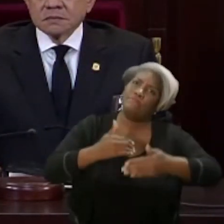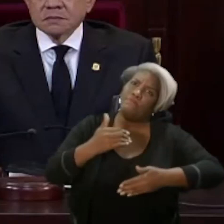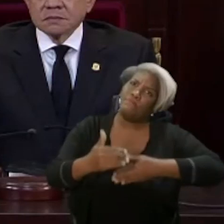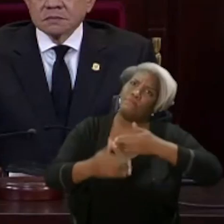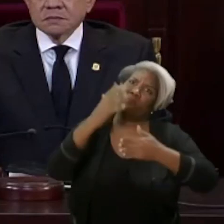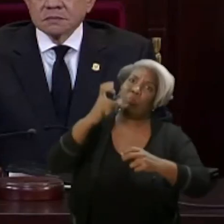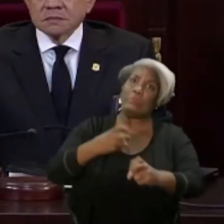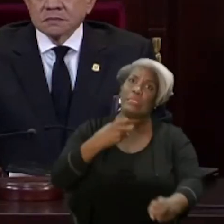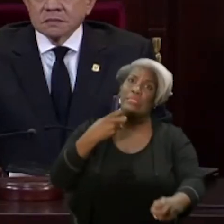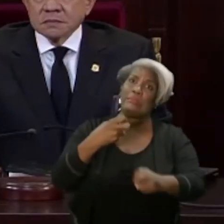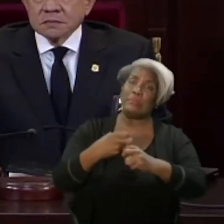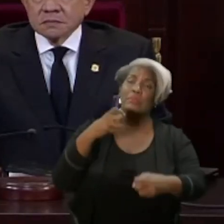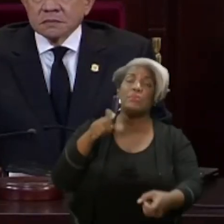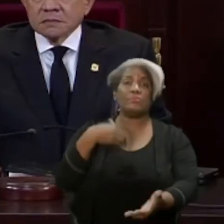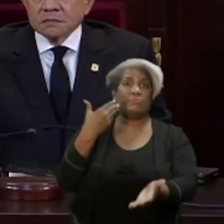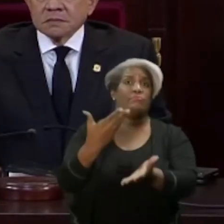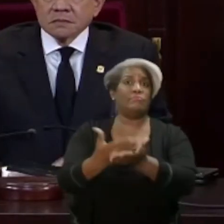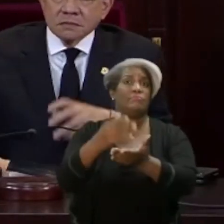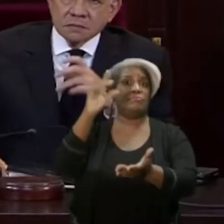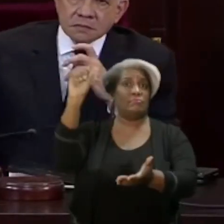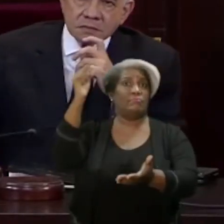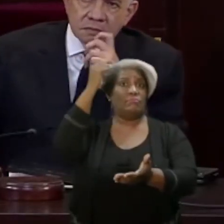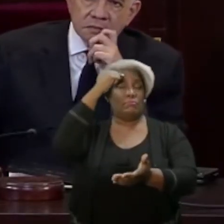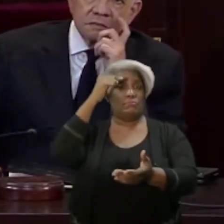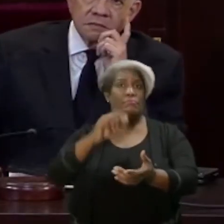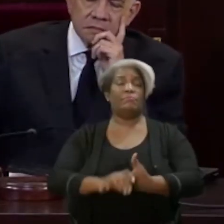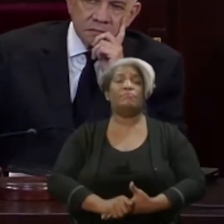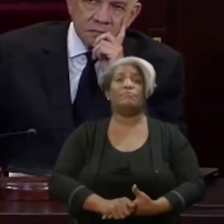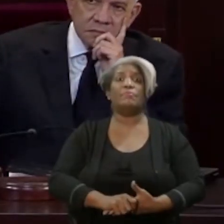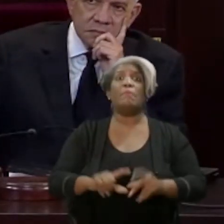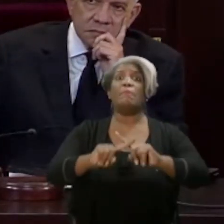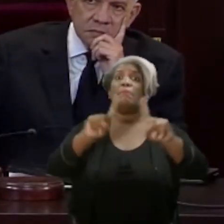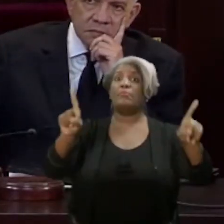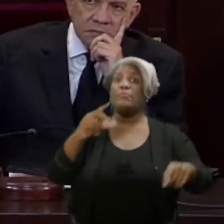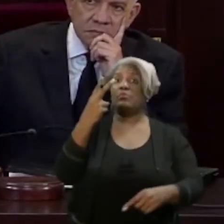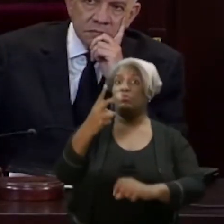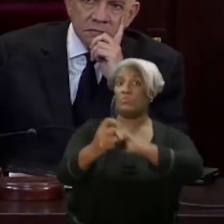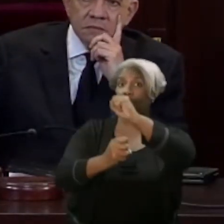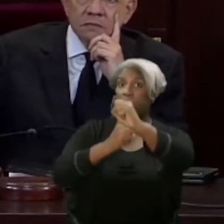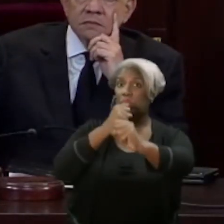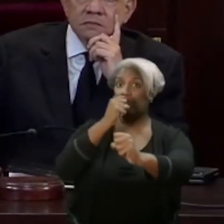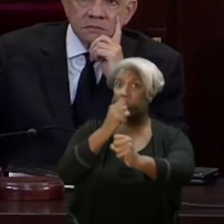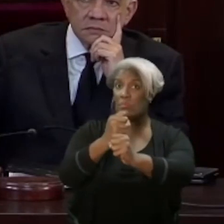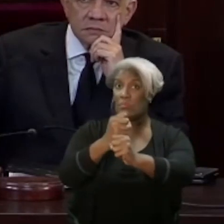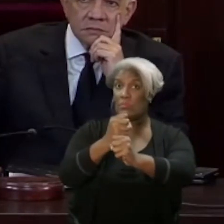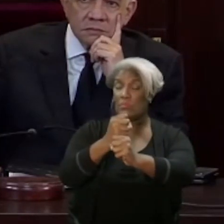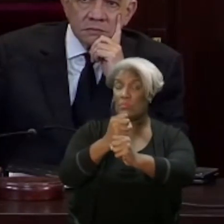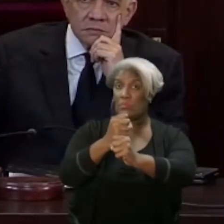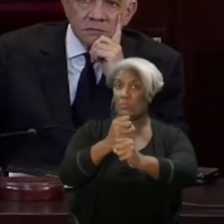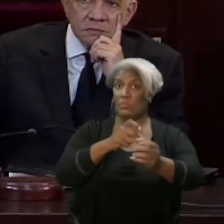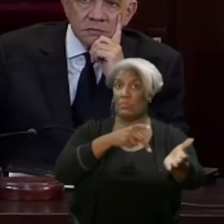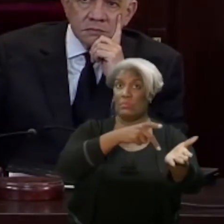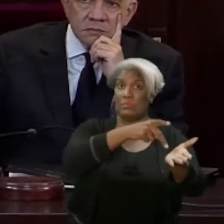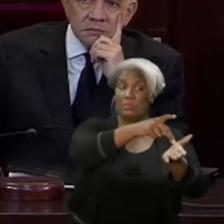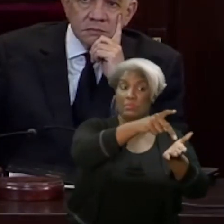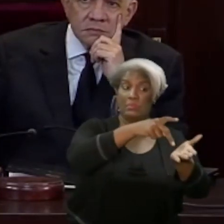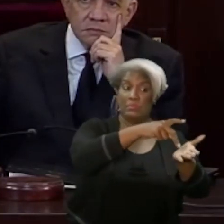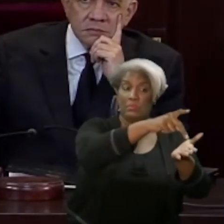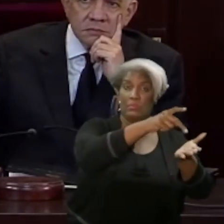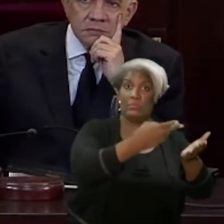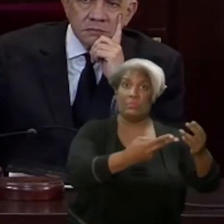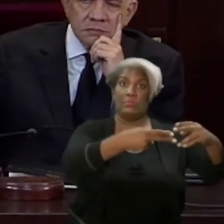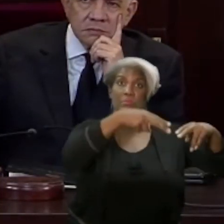nuestra llegada al gobierno. No obstante, en apenas 2 años hemos logrado los siguientes aumentos salariales para los salarios